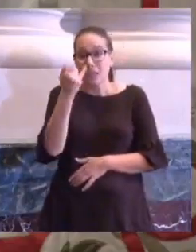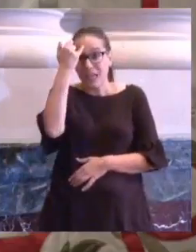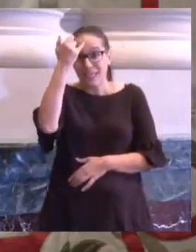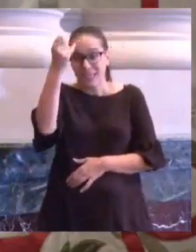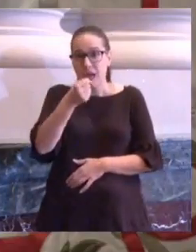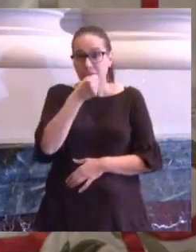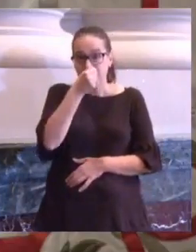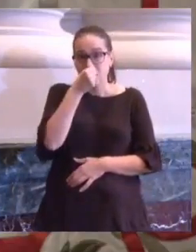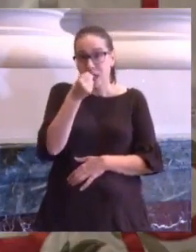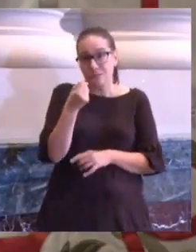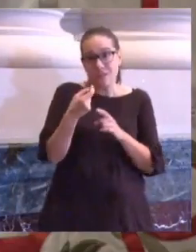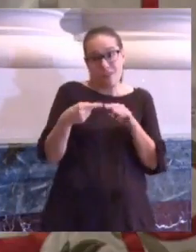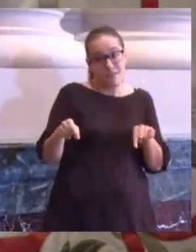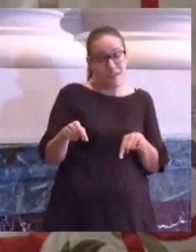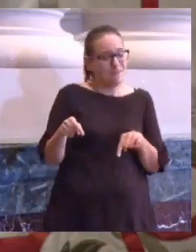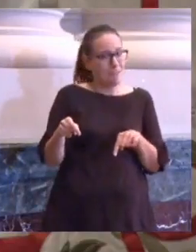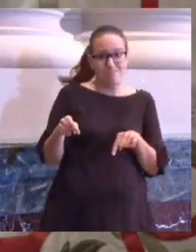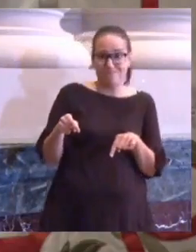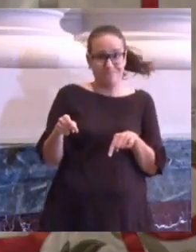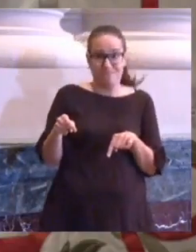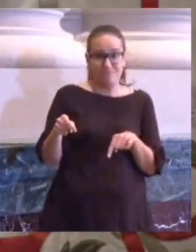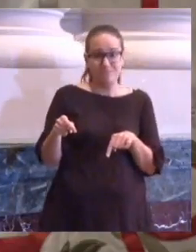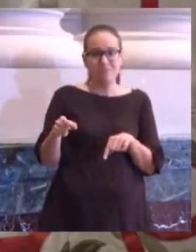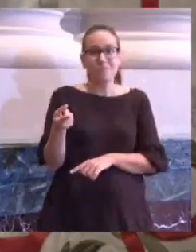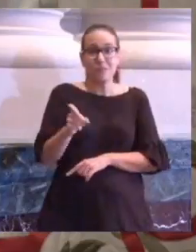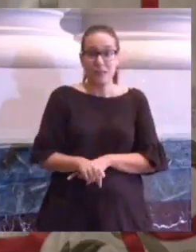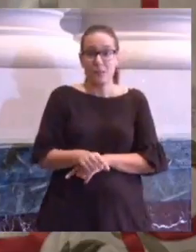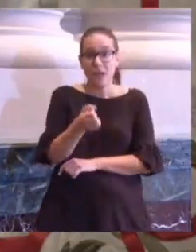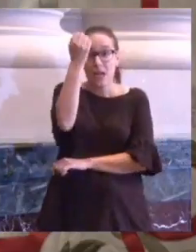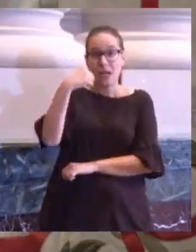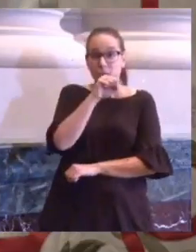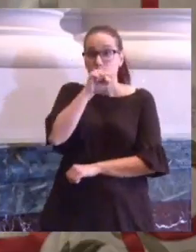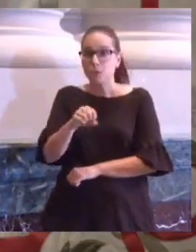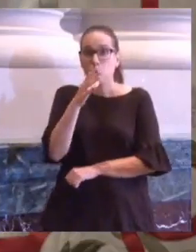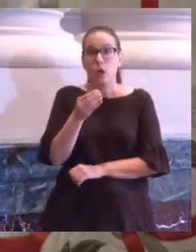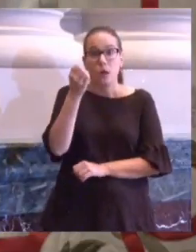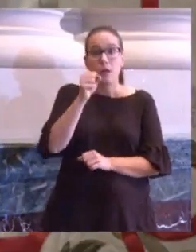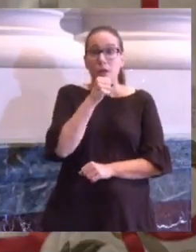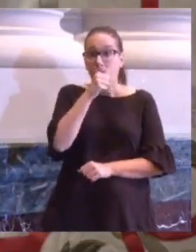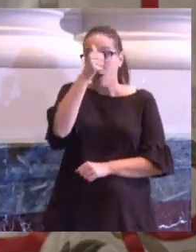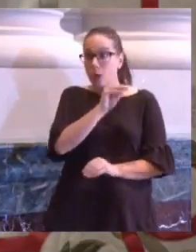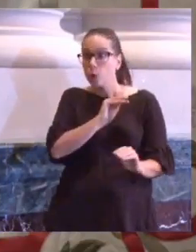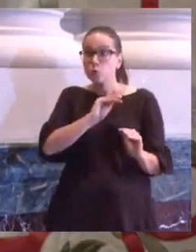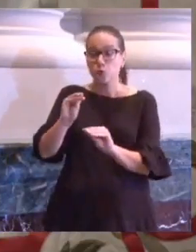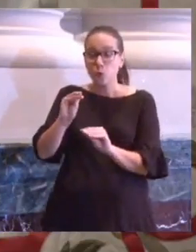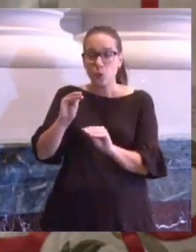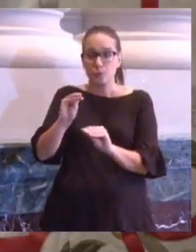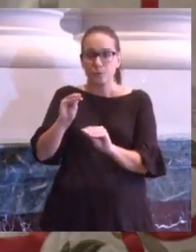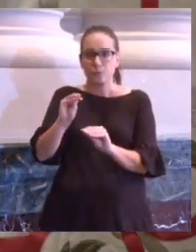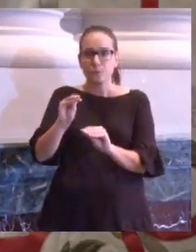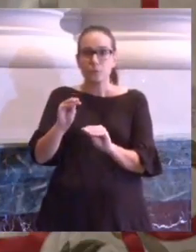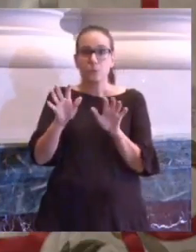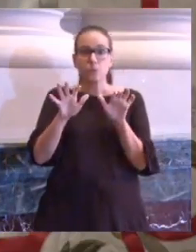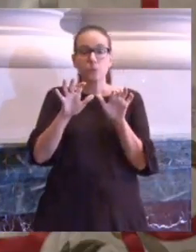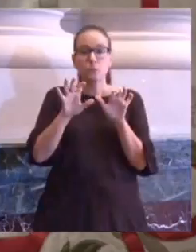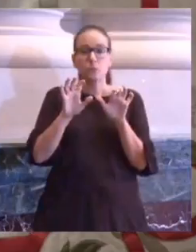Obrero Español, e incluso que el aragonesismo, porque su abuelo fue uno de los asistentes al